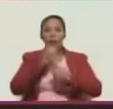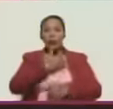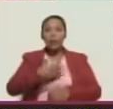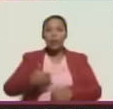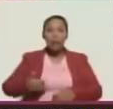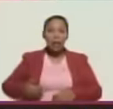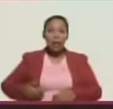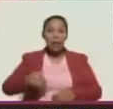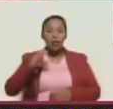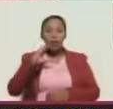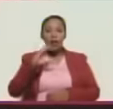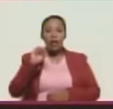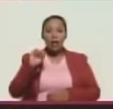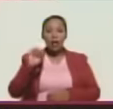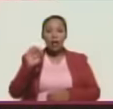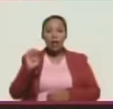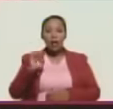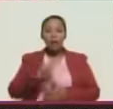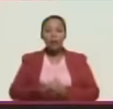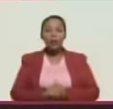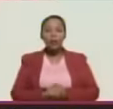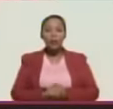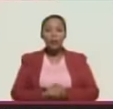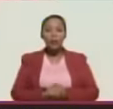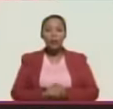nacional electoral